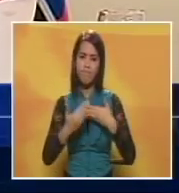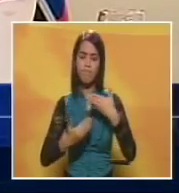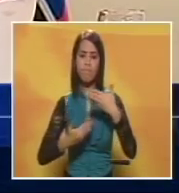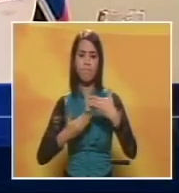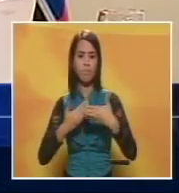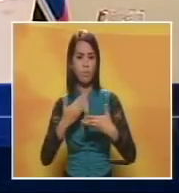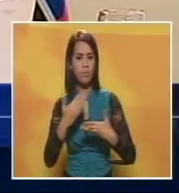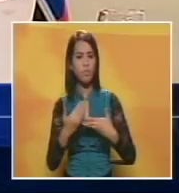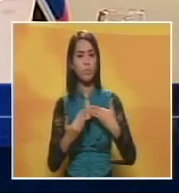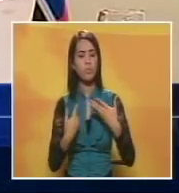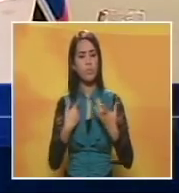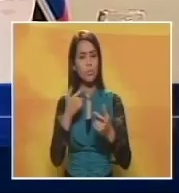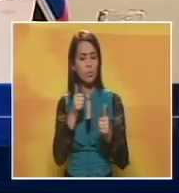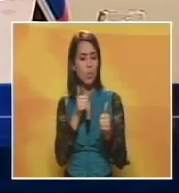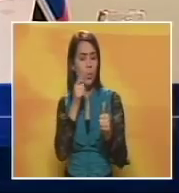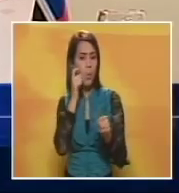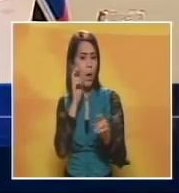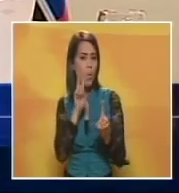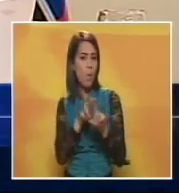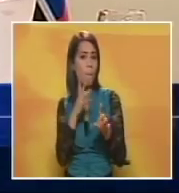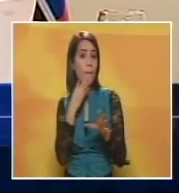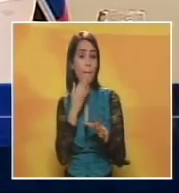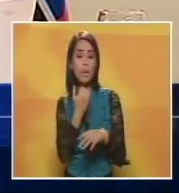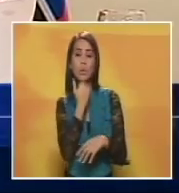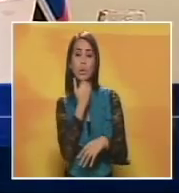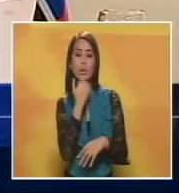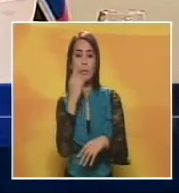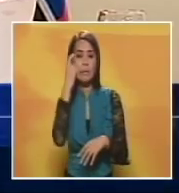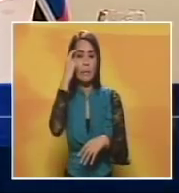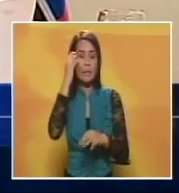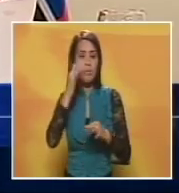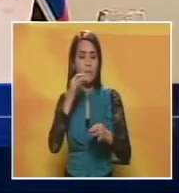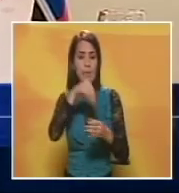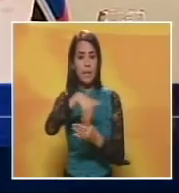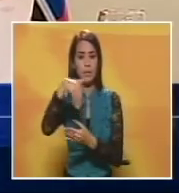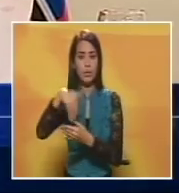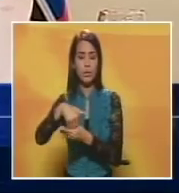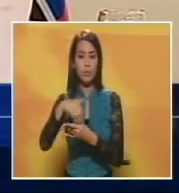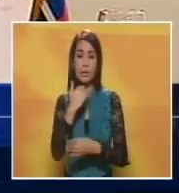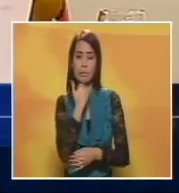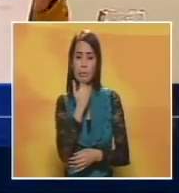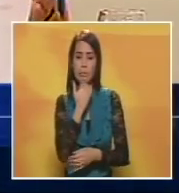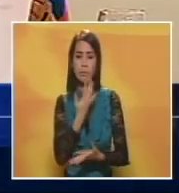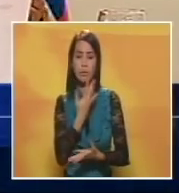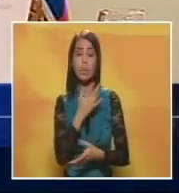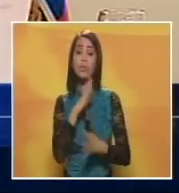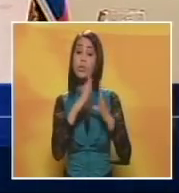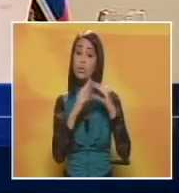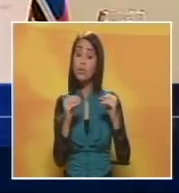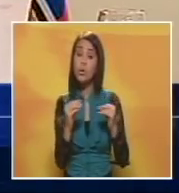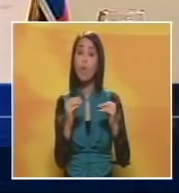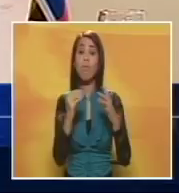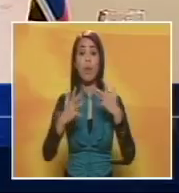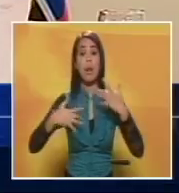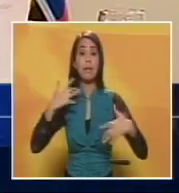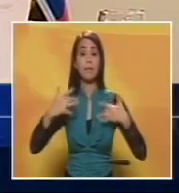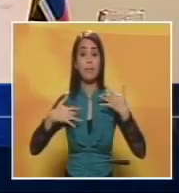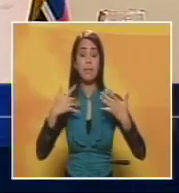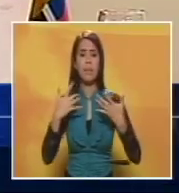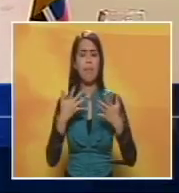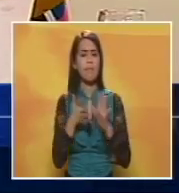que se va acercando el día de la elección, todas y cada una de estas actividades